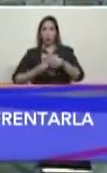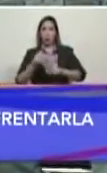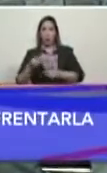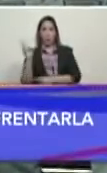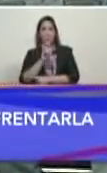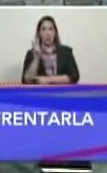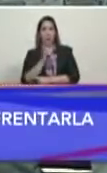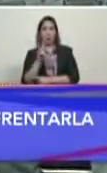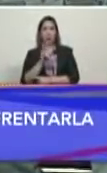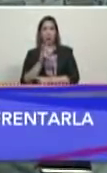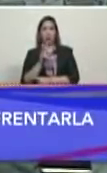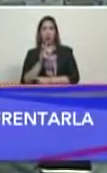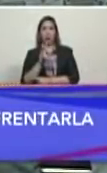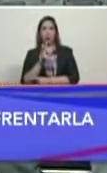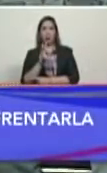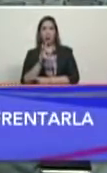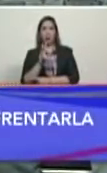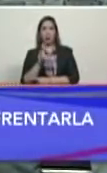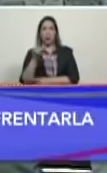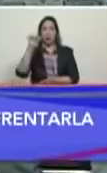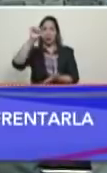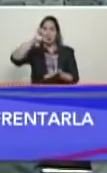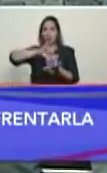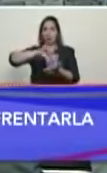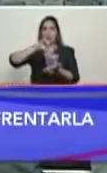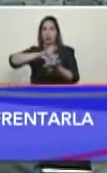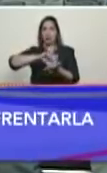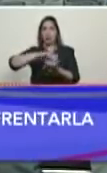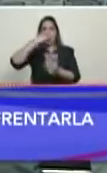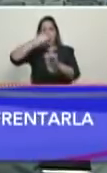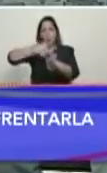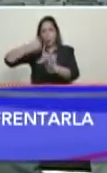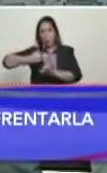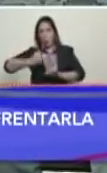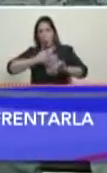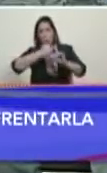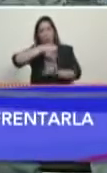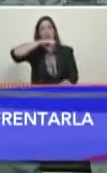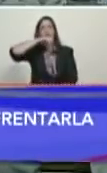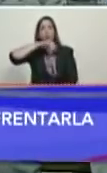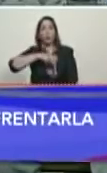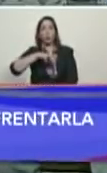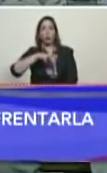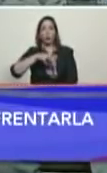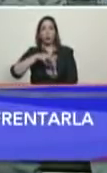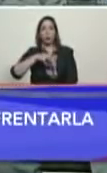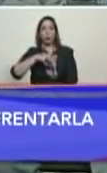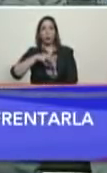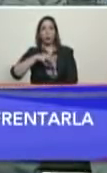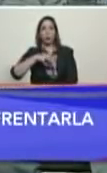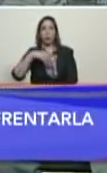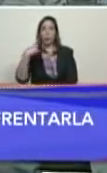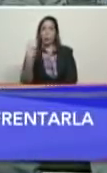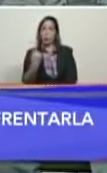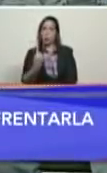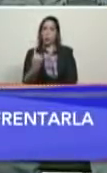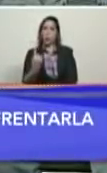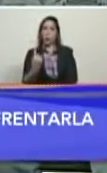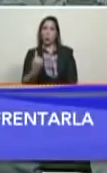Venezuela está en el centro de una lucha histórica, única,